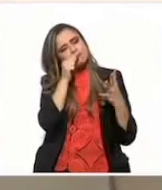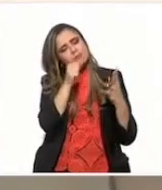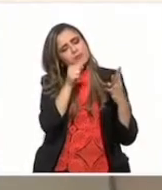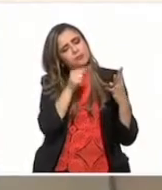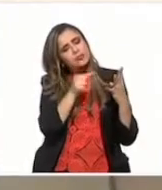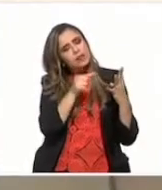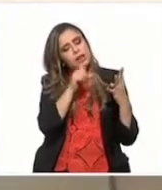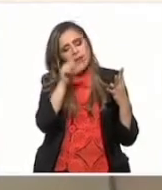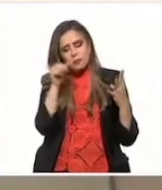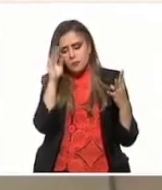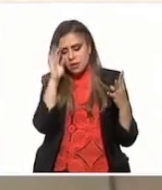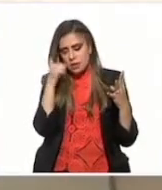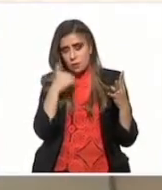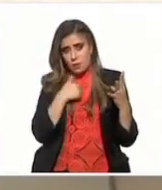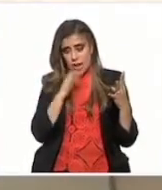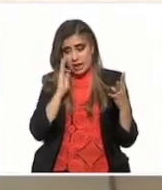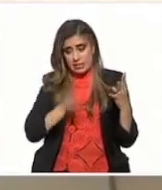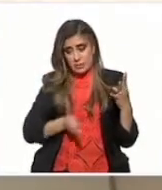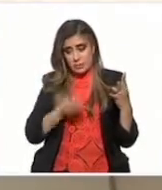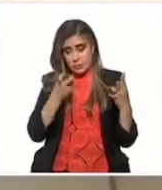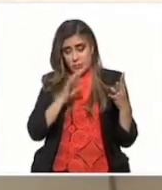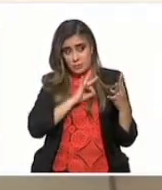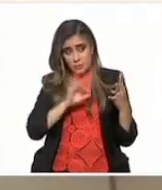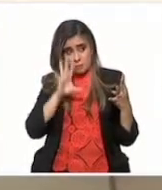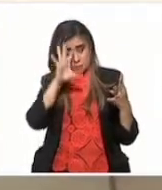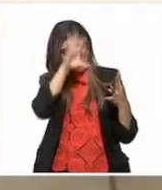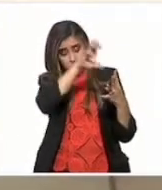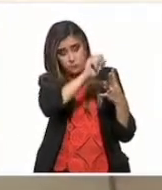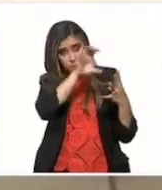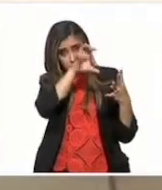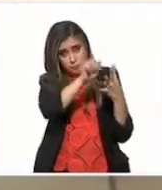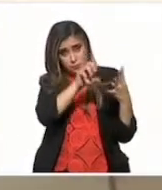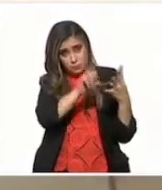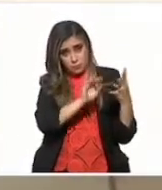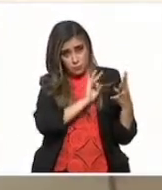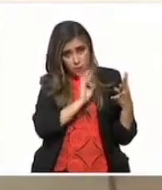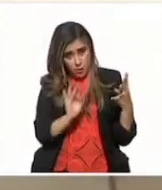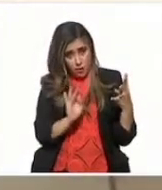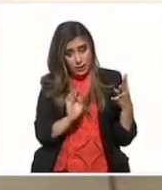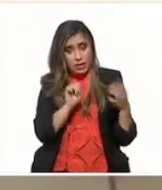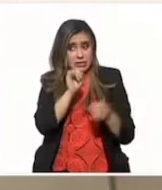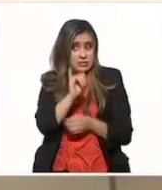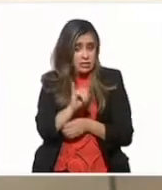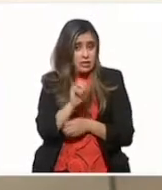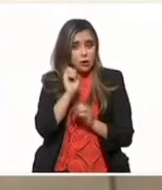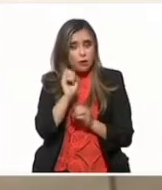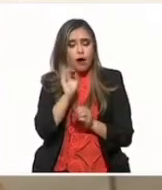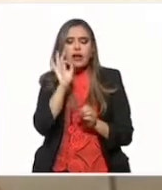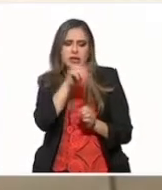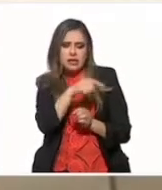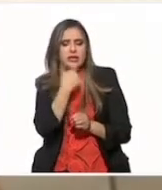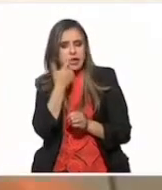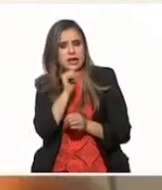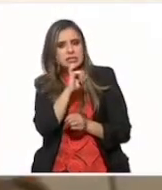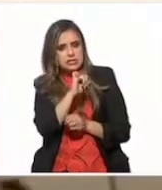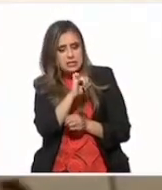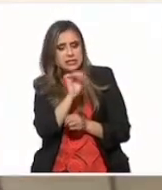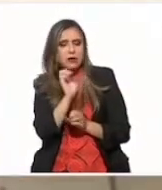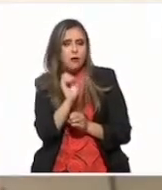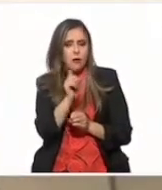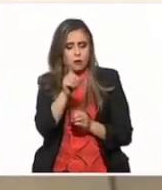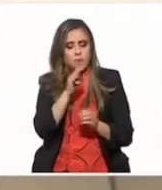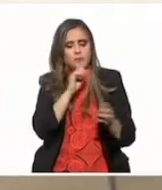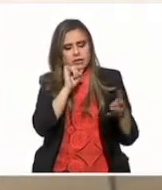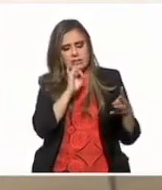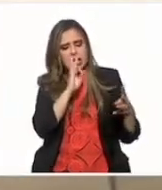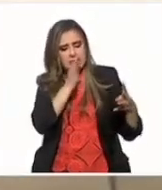esto o puede solamente repetir si o puedes decir esto es lo que quiero y ya que tú